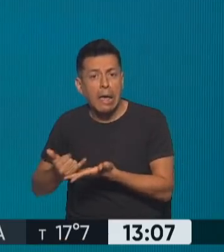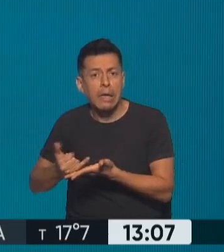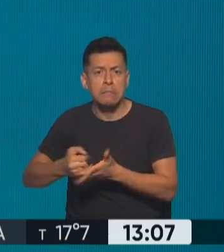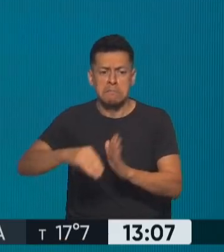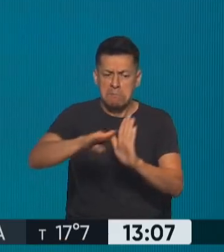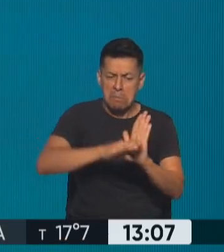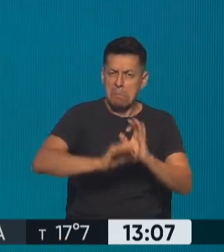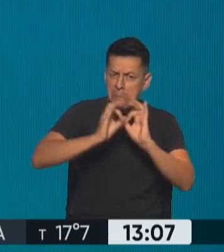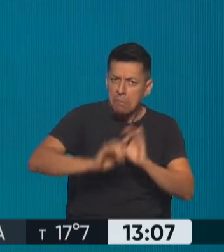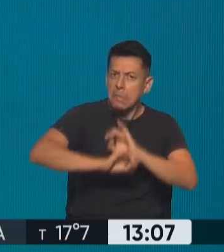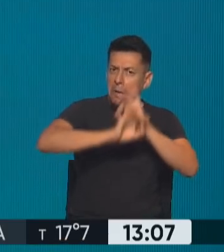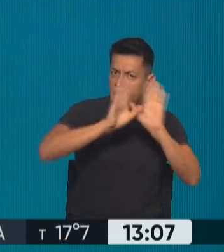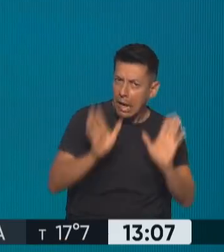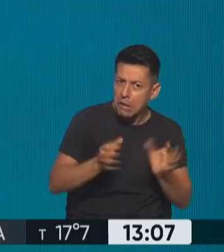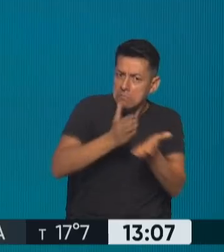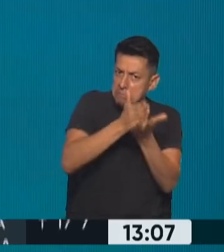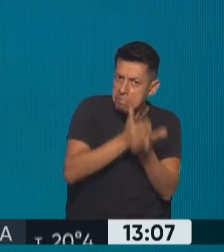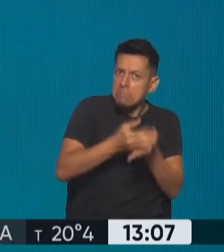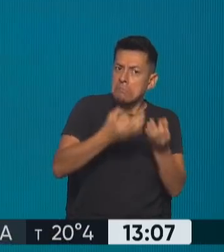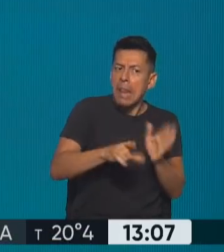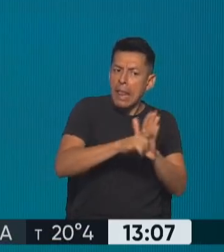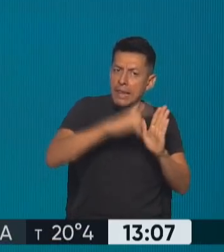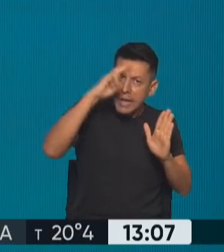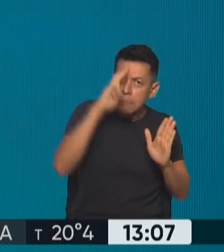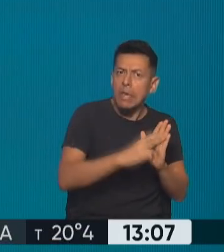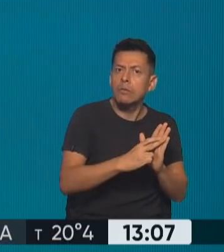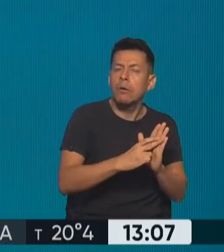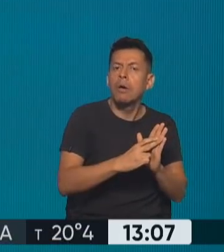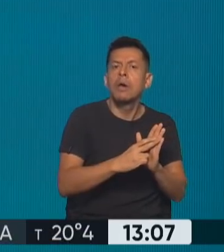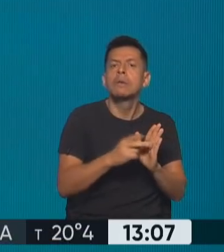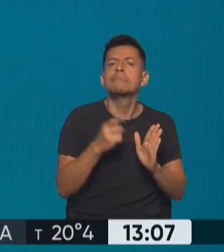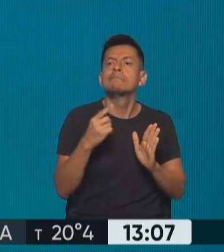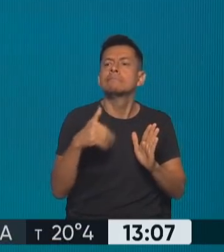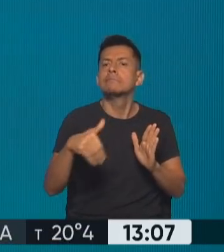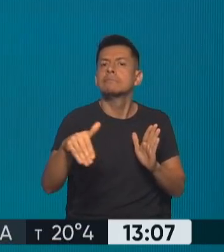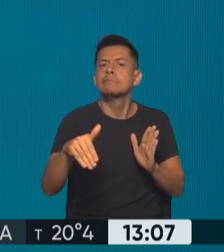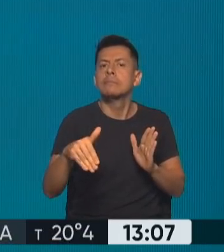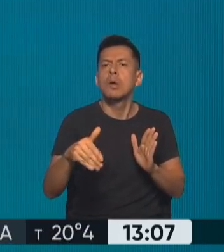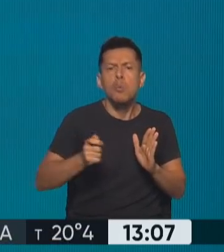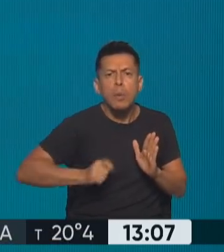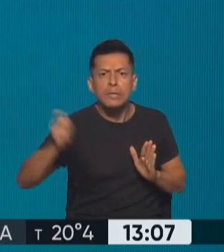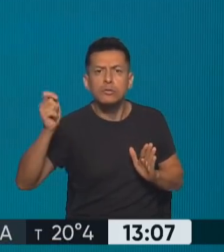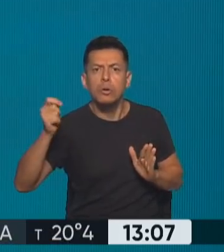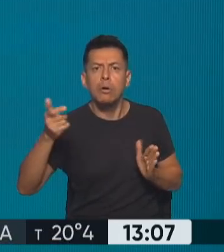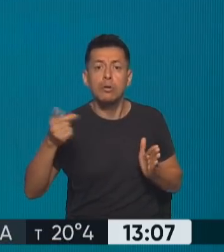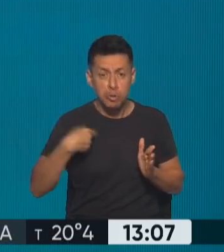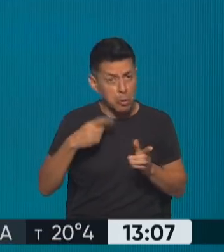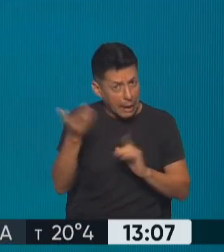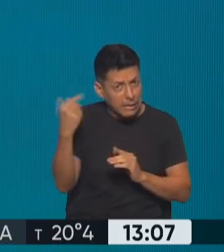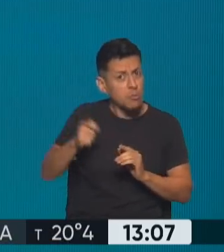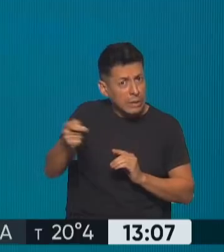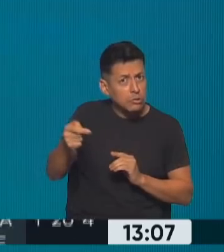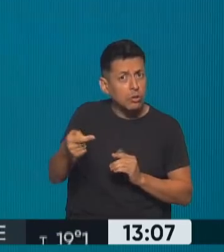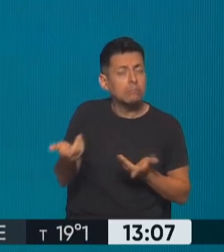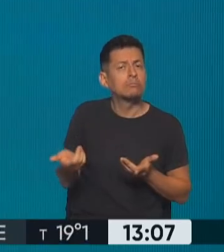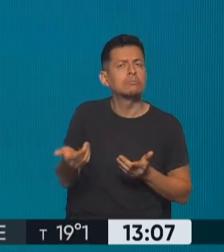reglada, reglamentada, transparente y legal, se haya procesado. Estuve procesada por esa